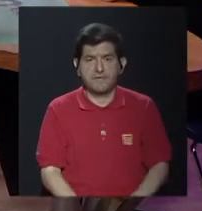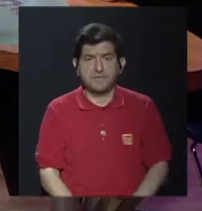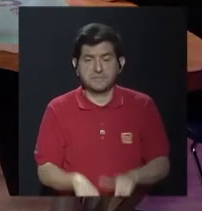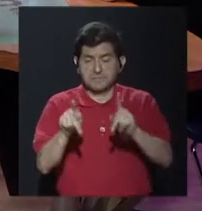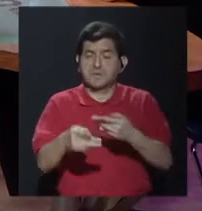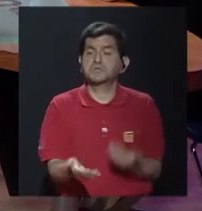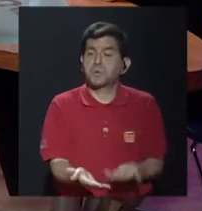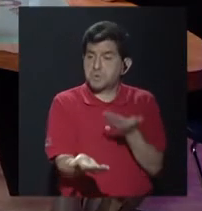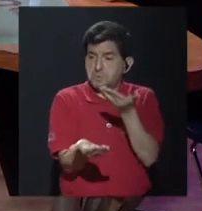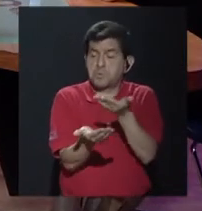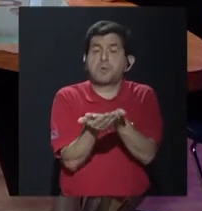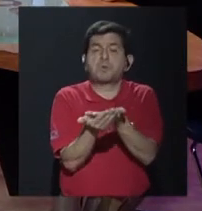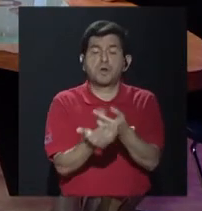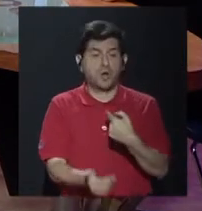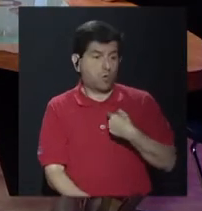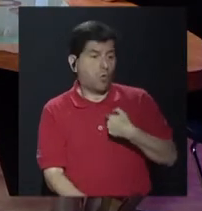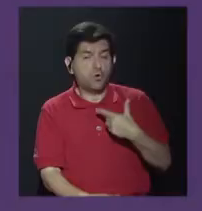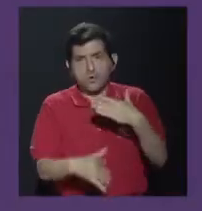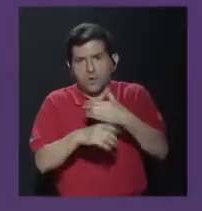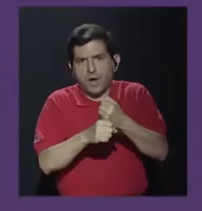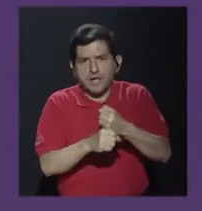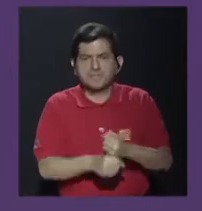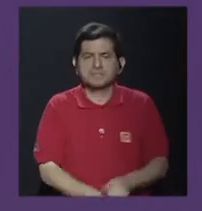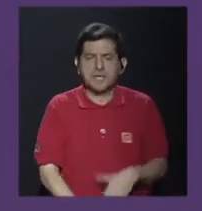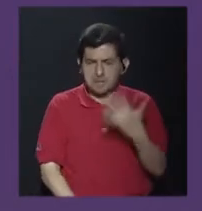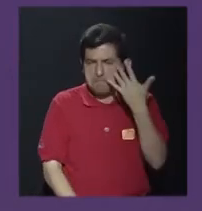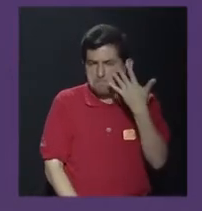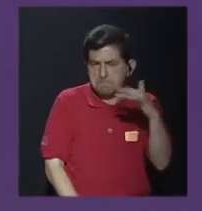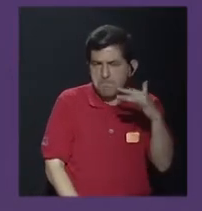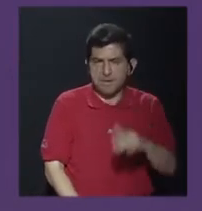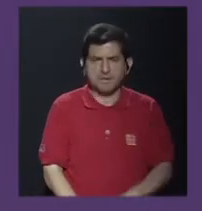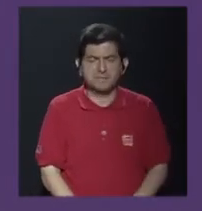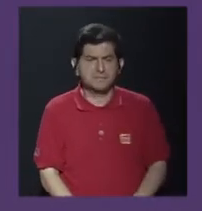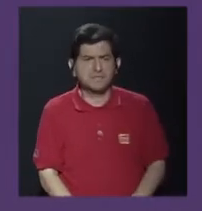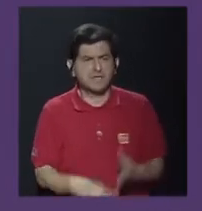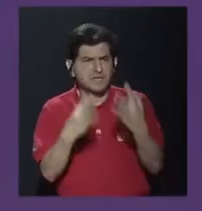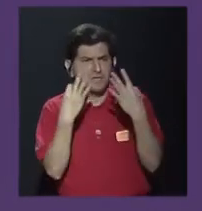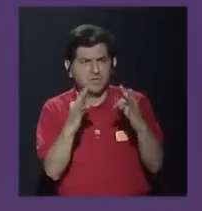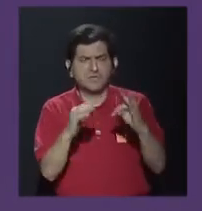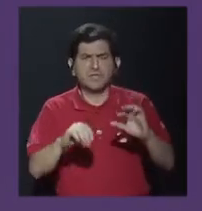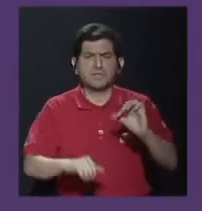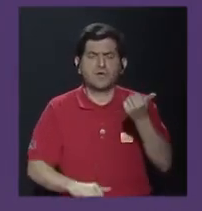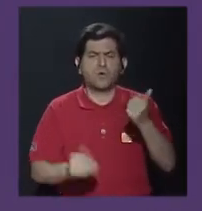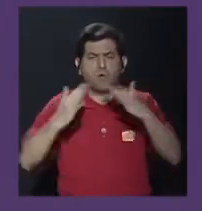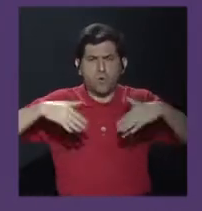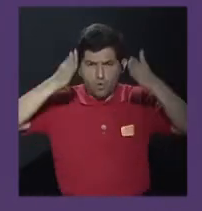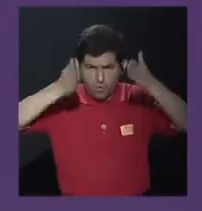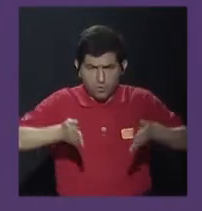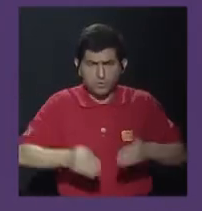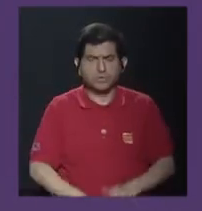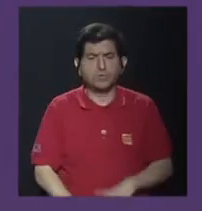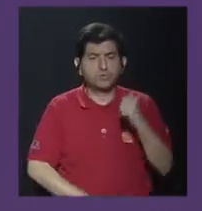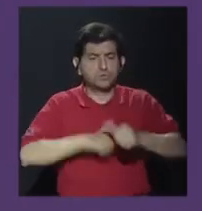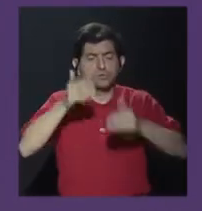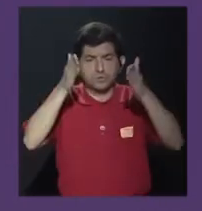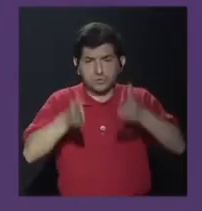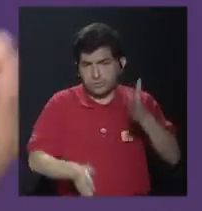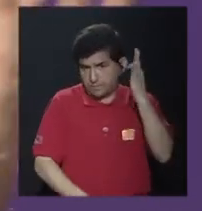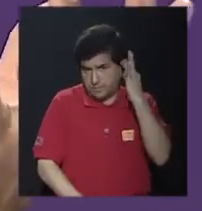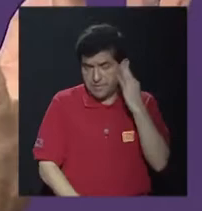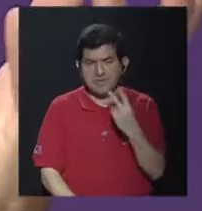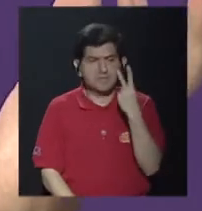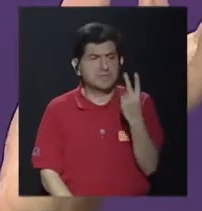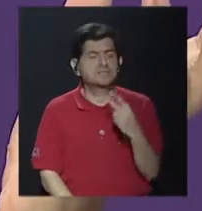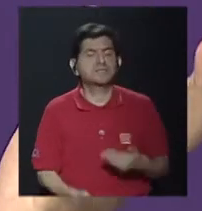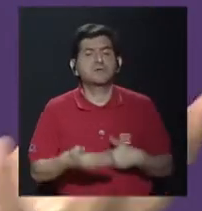me proponía o que yo proponía hacer algo parecido, ¿verdad? Encontrarme con otros ecologistas, con feministas, y ver